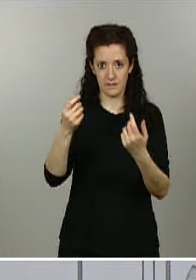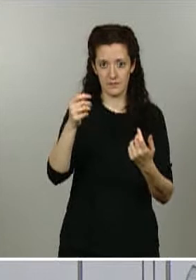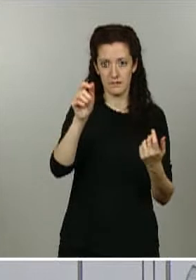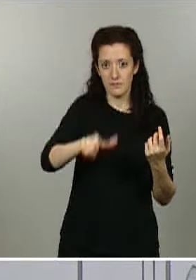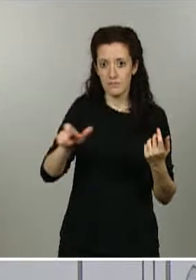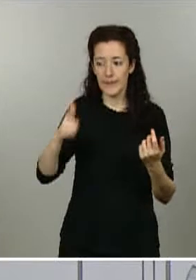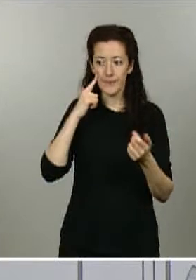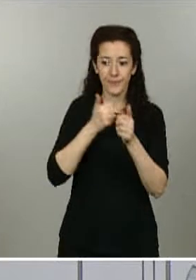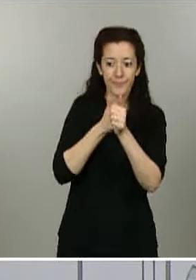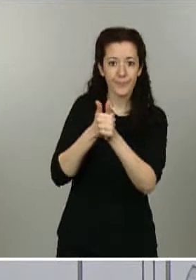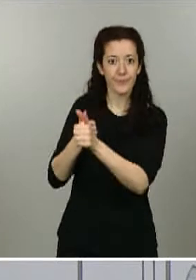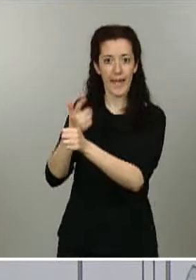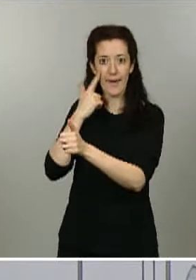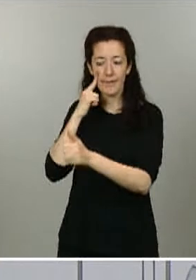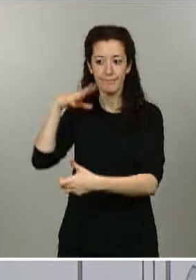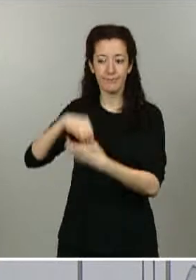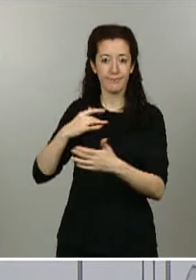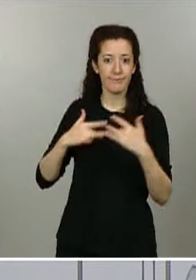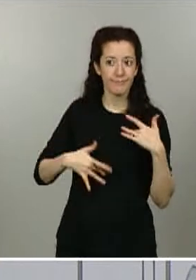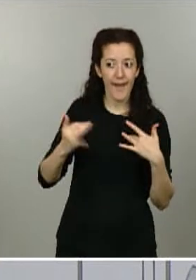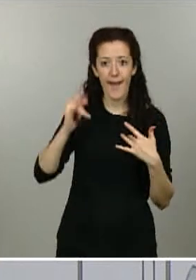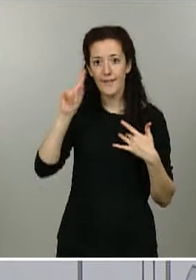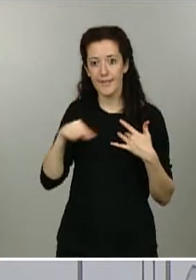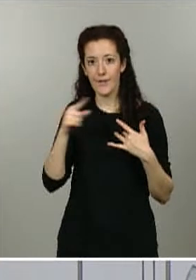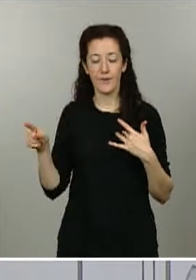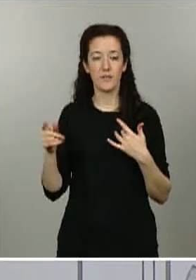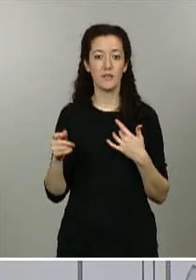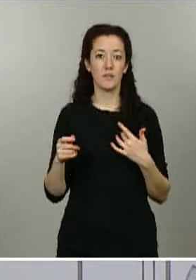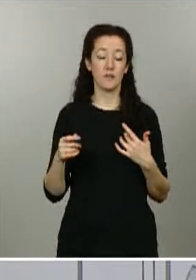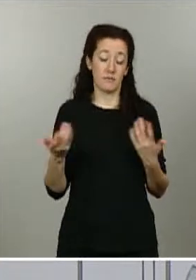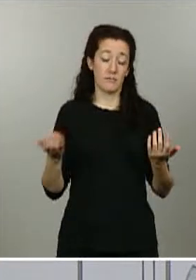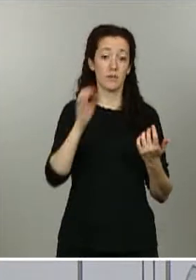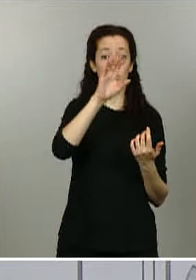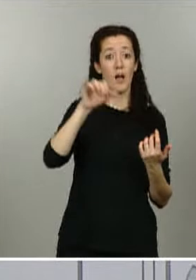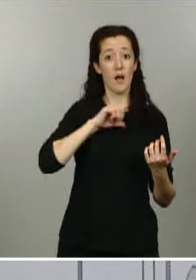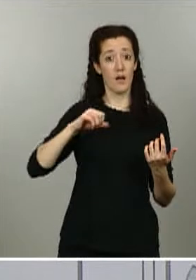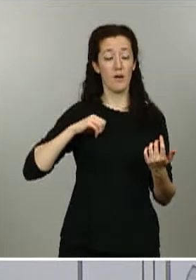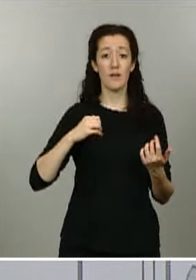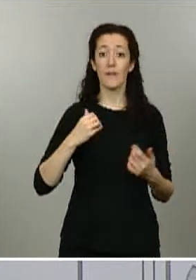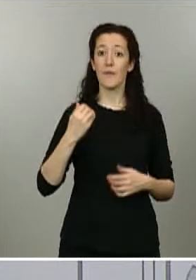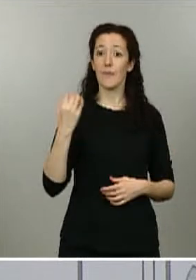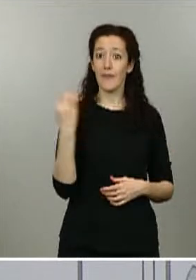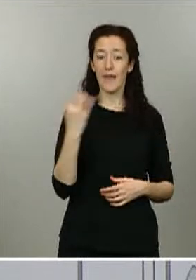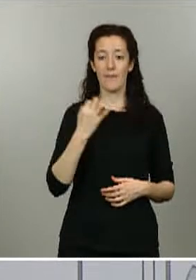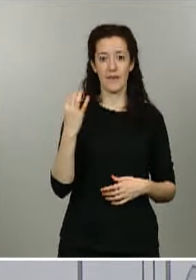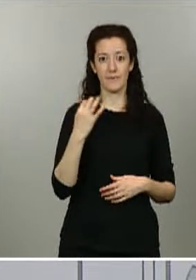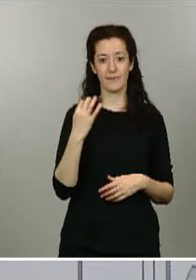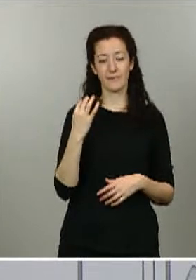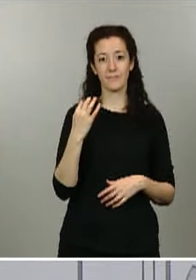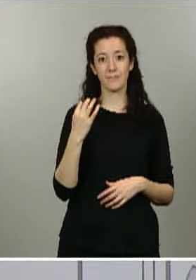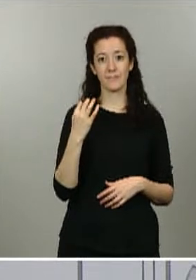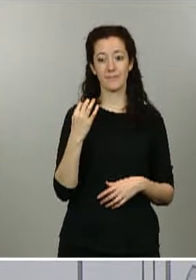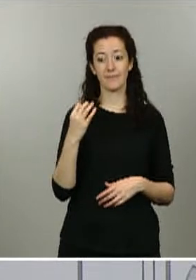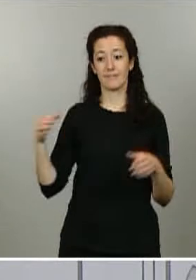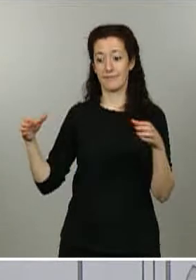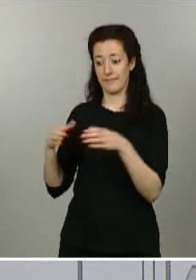una selección, o las comunidades autónomas hubieran hecho una contratación de personas previendo ese problema. El